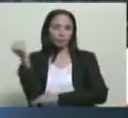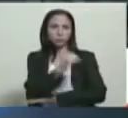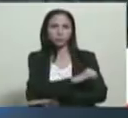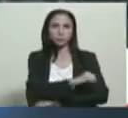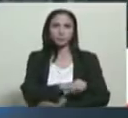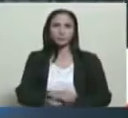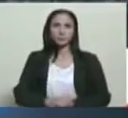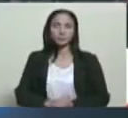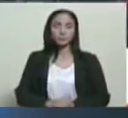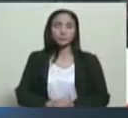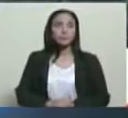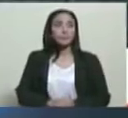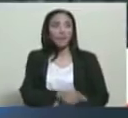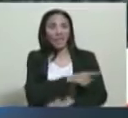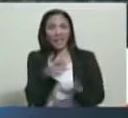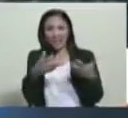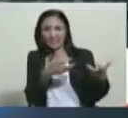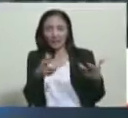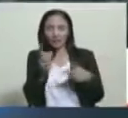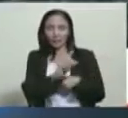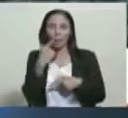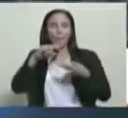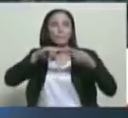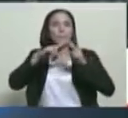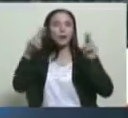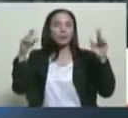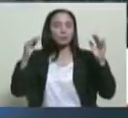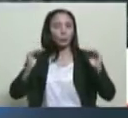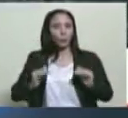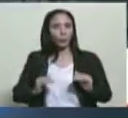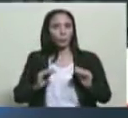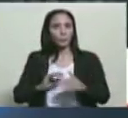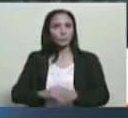Pero Venezuela no quiere guerra, Venezuela quiere paz.